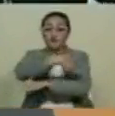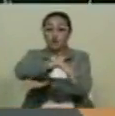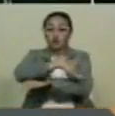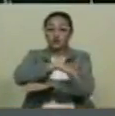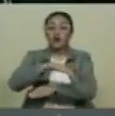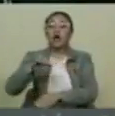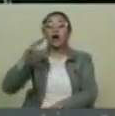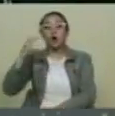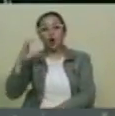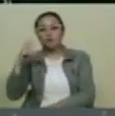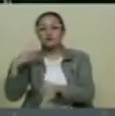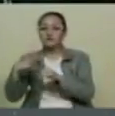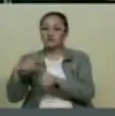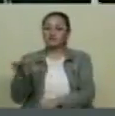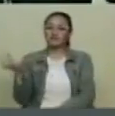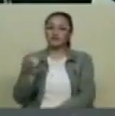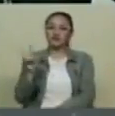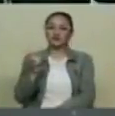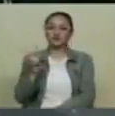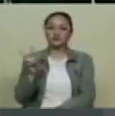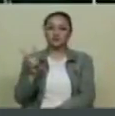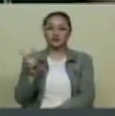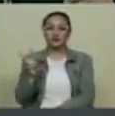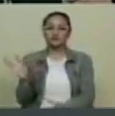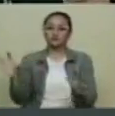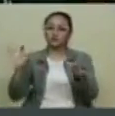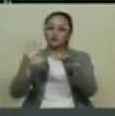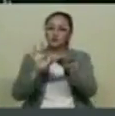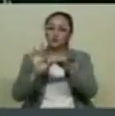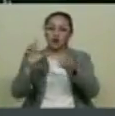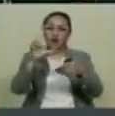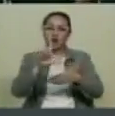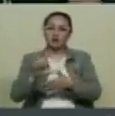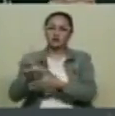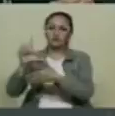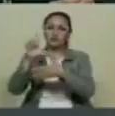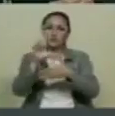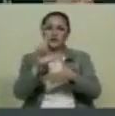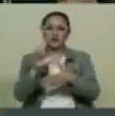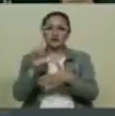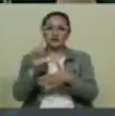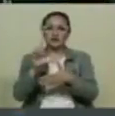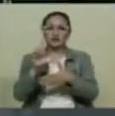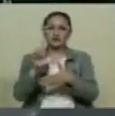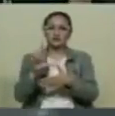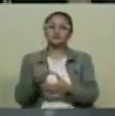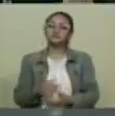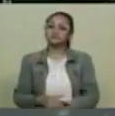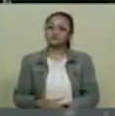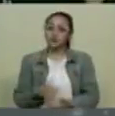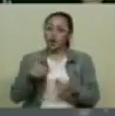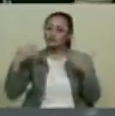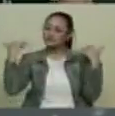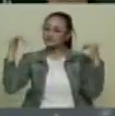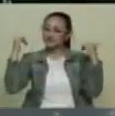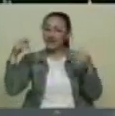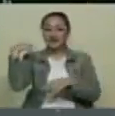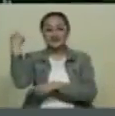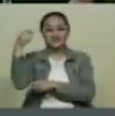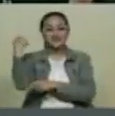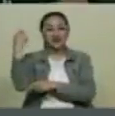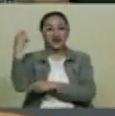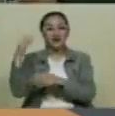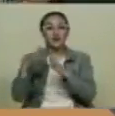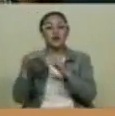no hay nada más bolivariano que la Unión Latinoamericana y la noción de patria grande. De modo que hoy celebramos en el llano venezolano y